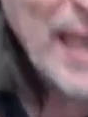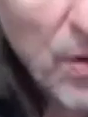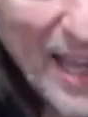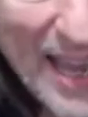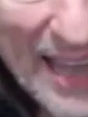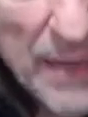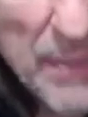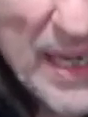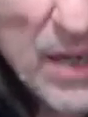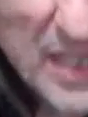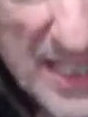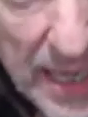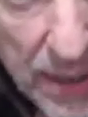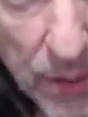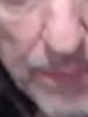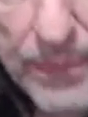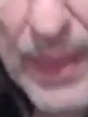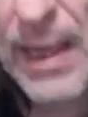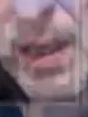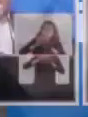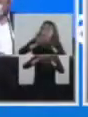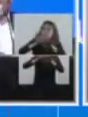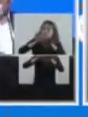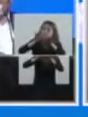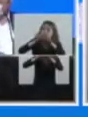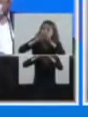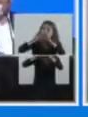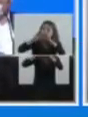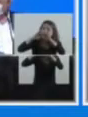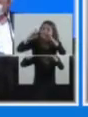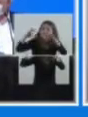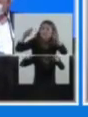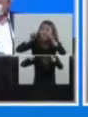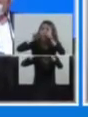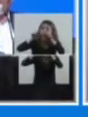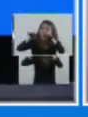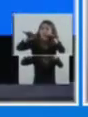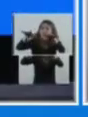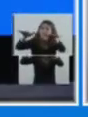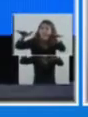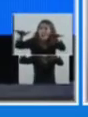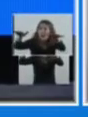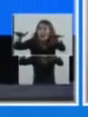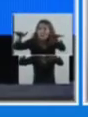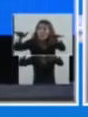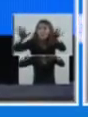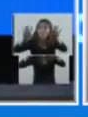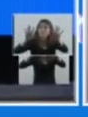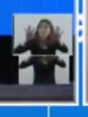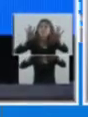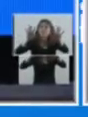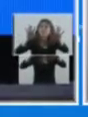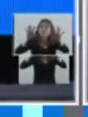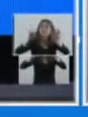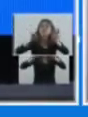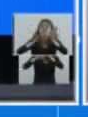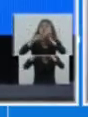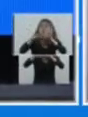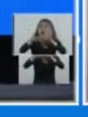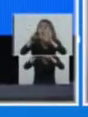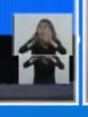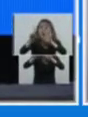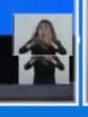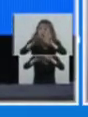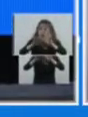investigaciones, que es lo que ha terminado diciendo. Yo creo que las investigaciones, como en otros países, deberían